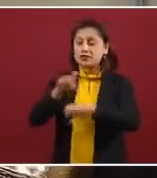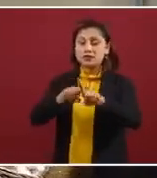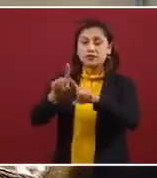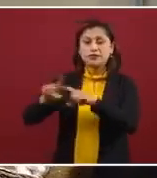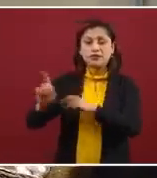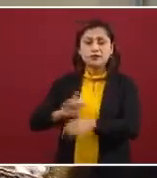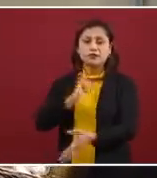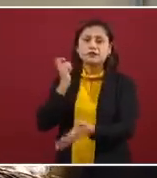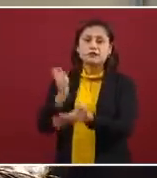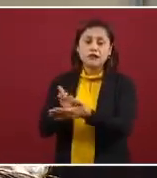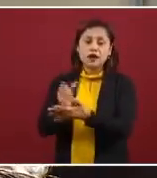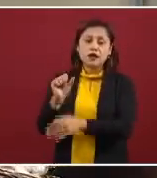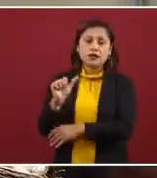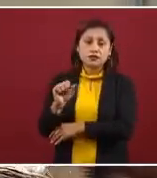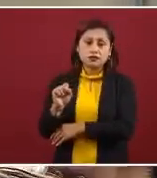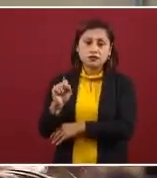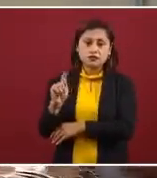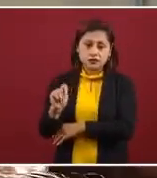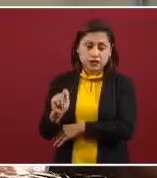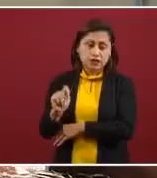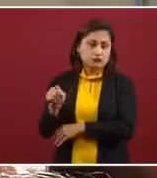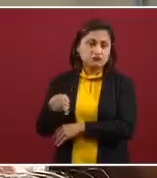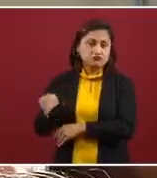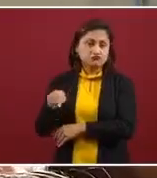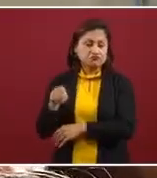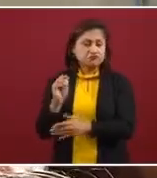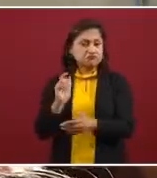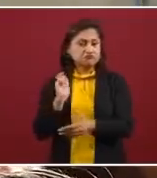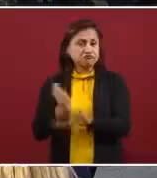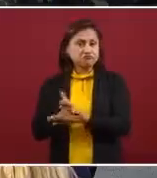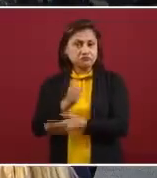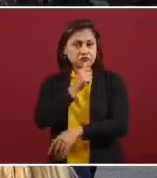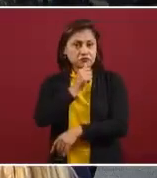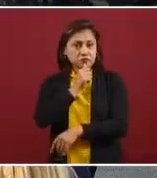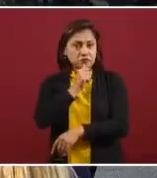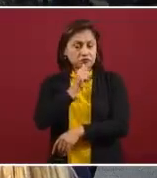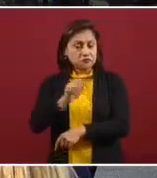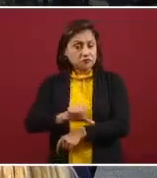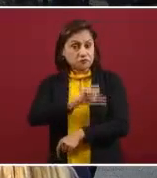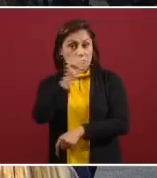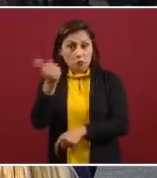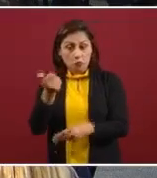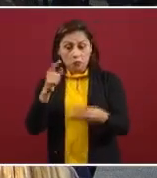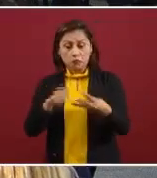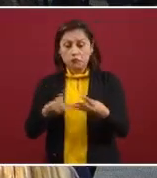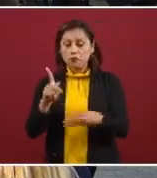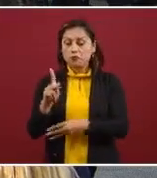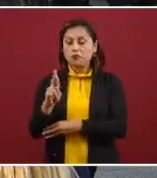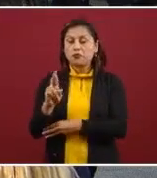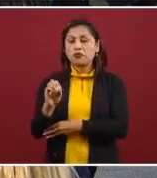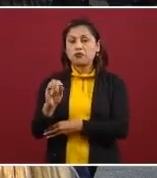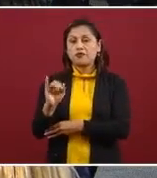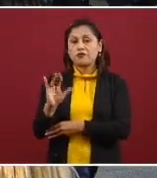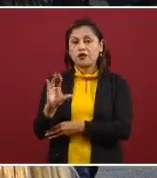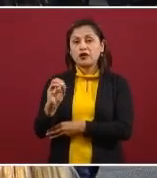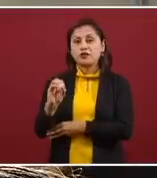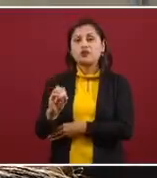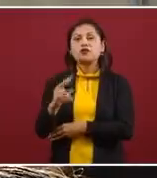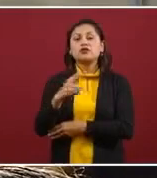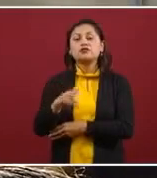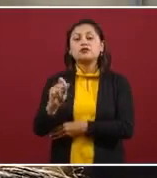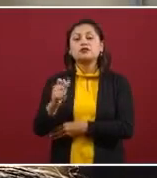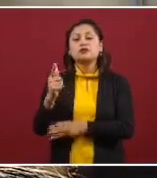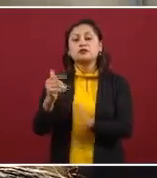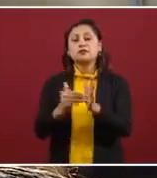2019 y tampoco se han cobrado. Y hay un caso más, señor presidente, en Profeco. Hay 327 millones de pesos